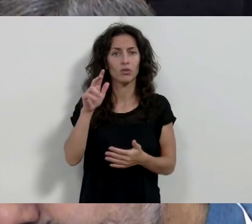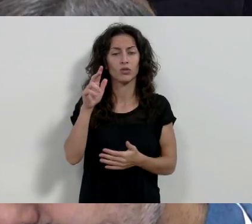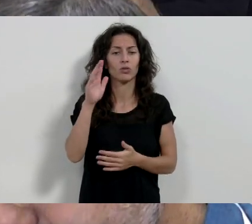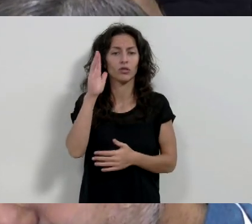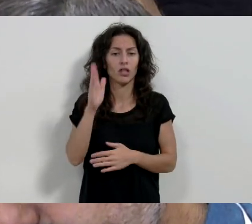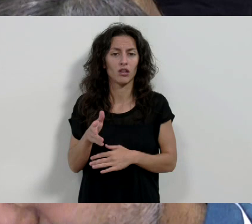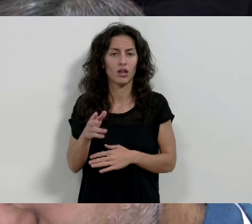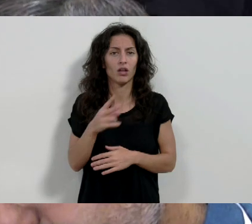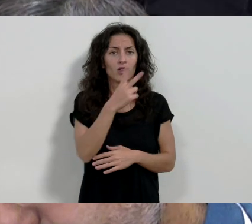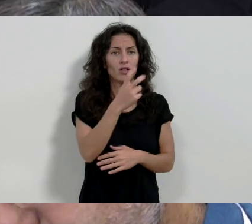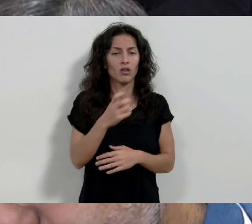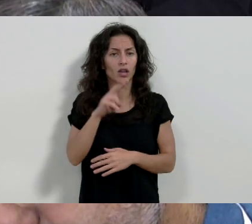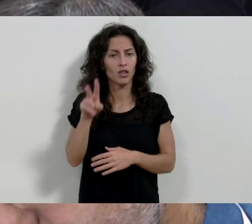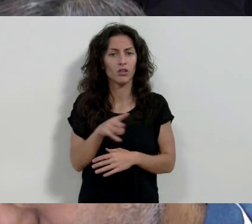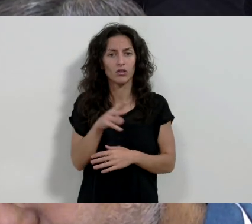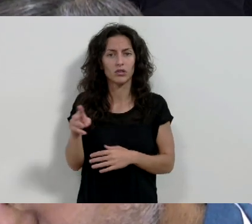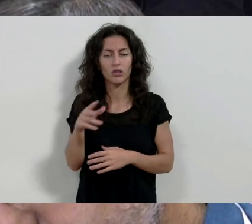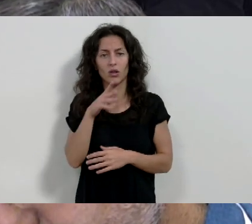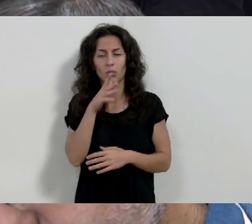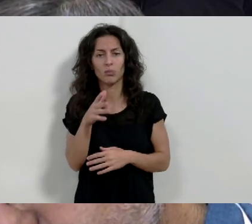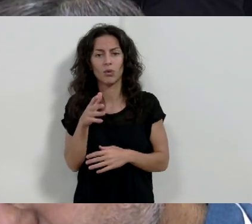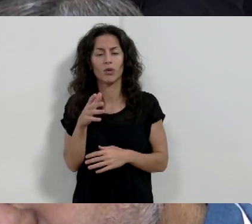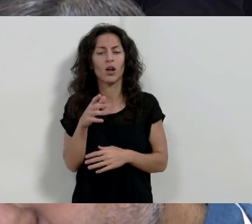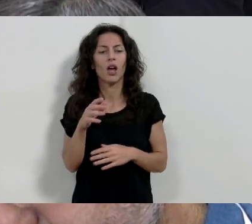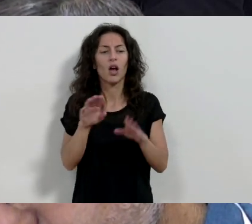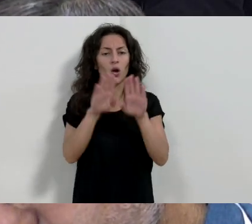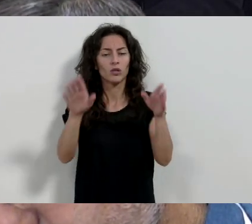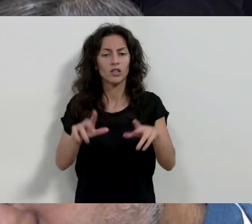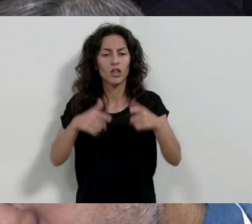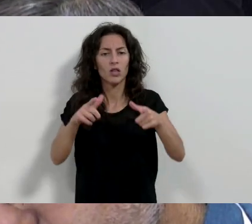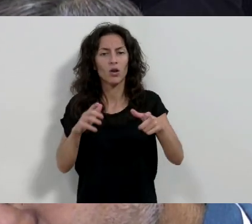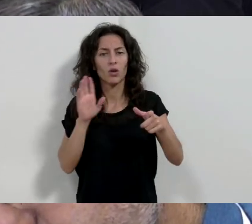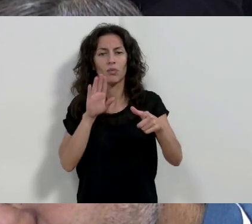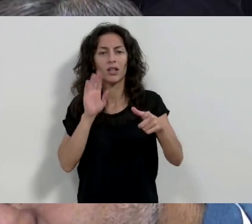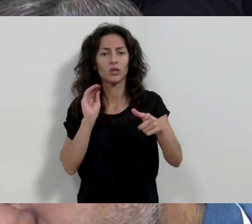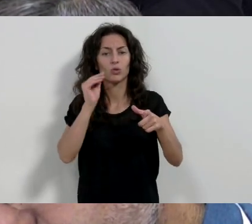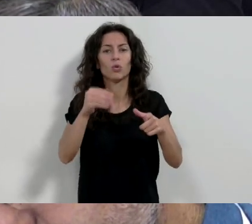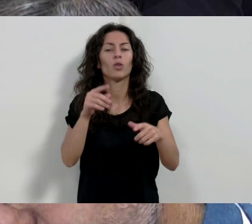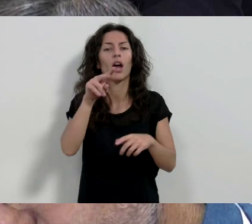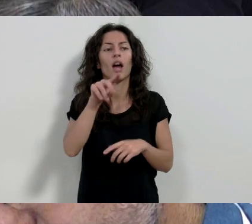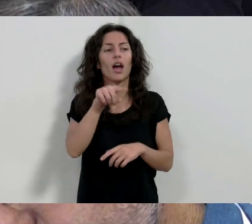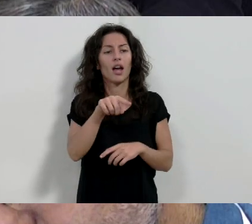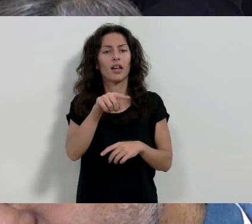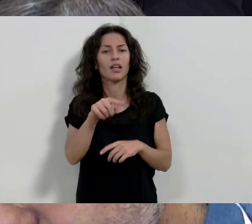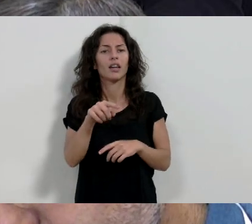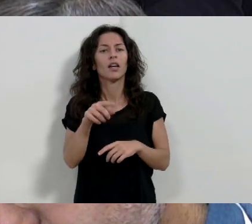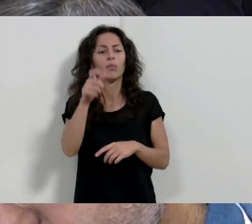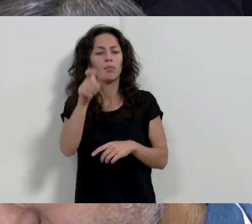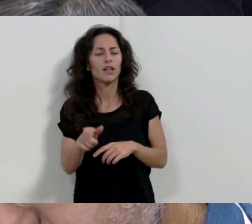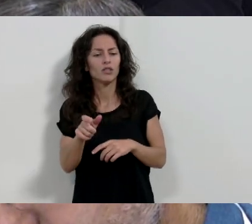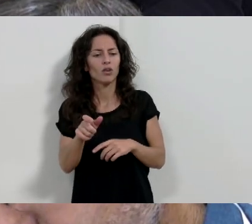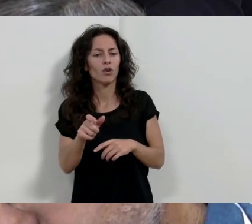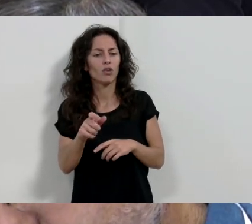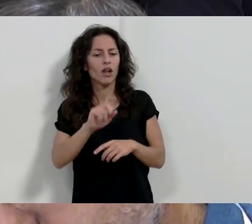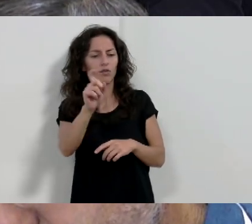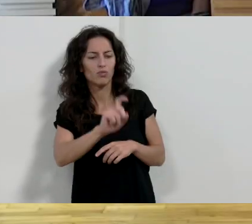individuo haciendo una pintada en un contenedor de la basura. 200 euros. Le ha costado la broma. Porque es una broma